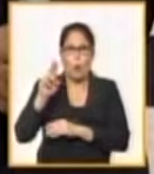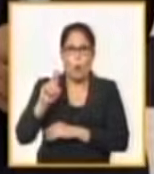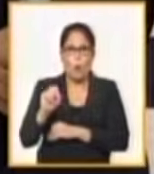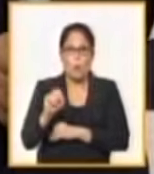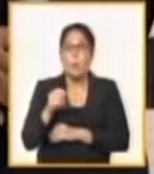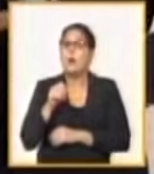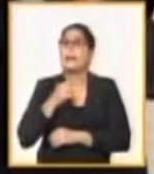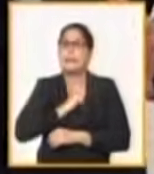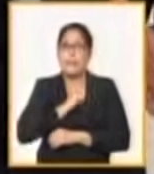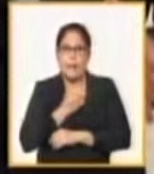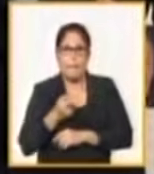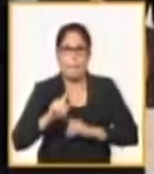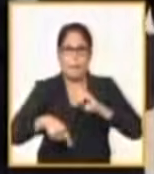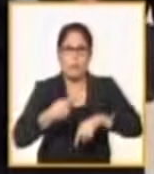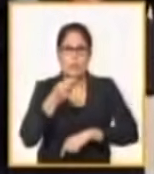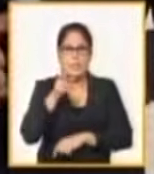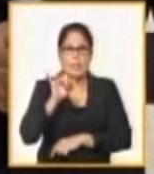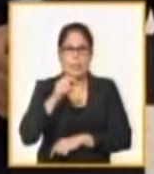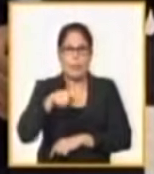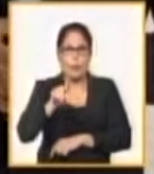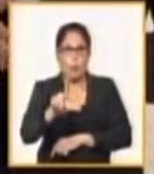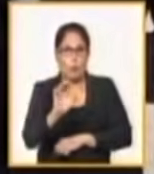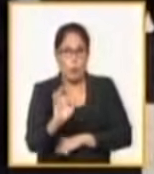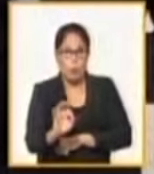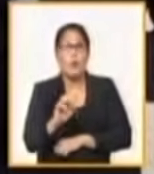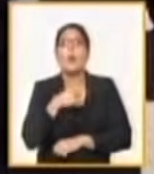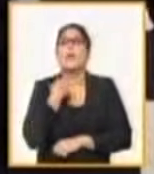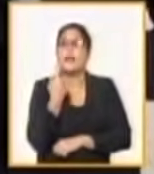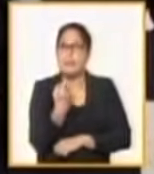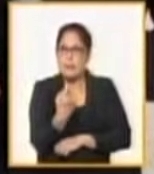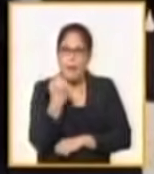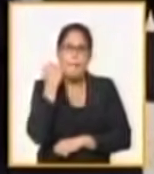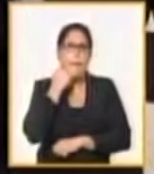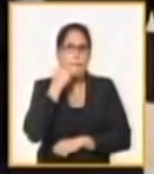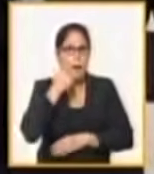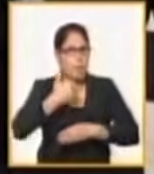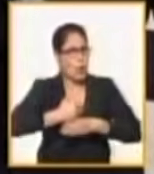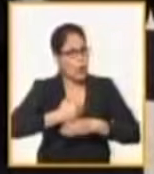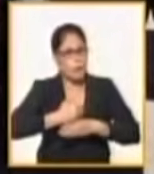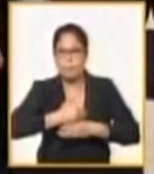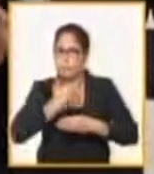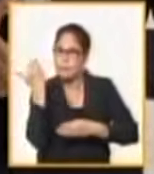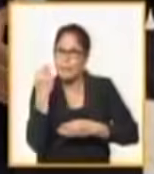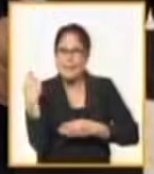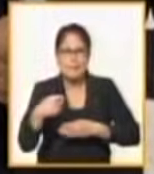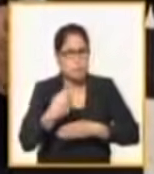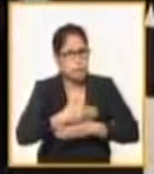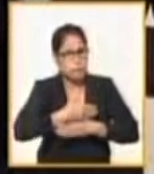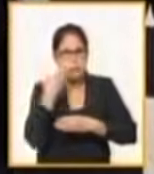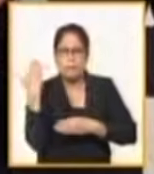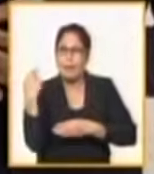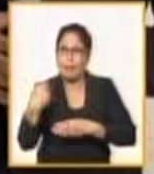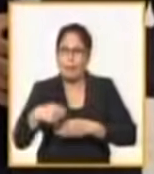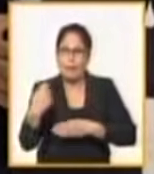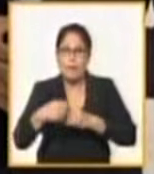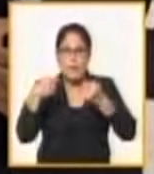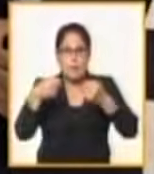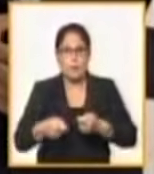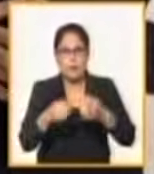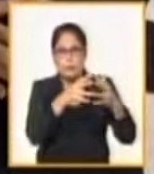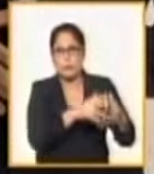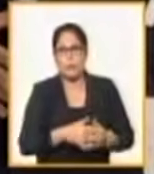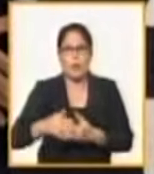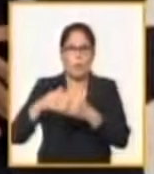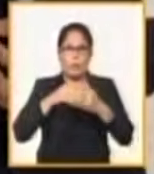Cuba para el venidero 7 de julio bajo el título Necesidad de poner fin al bloqueo económico, comercial y financiero impuesto por los Estados